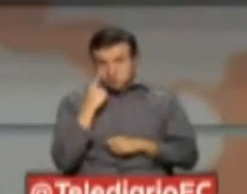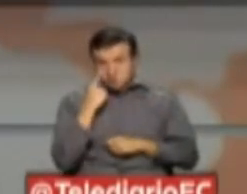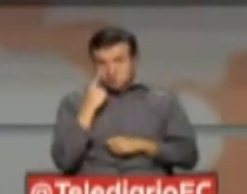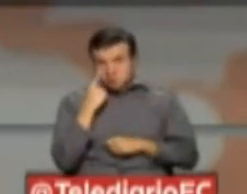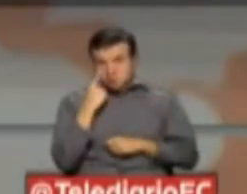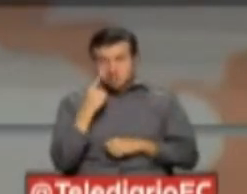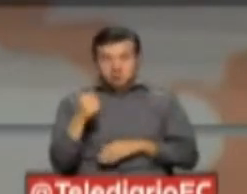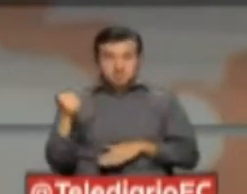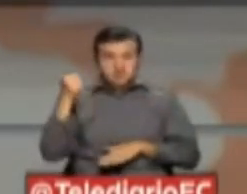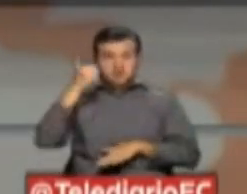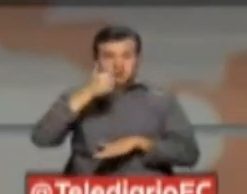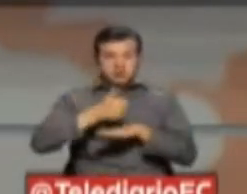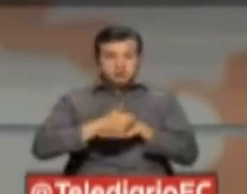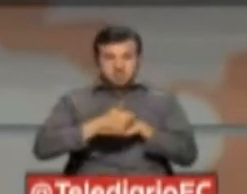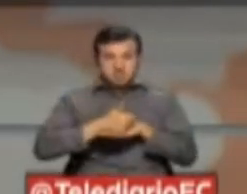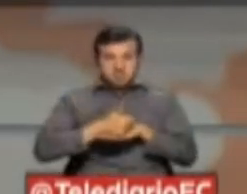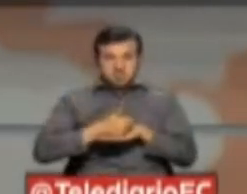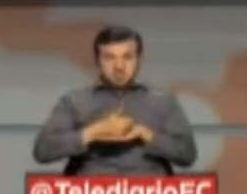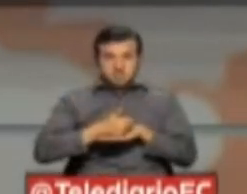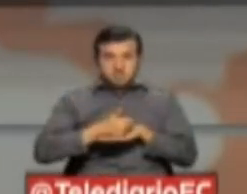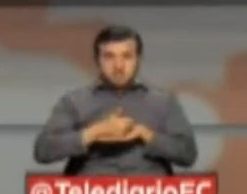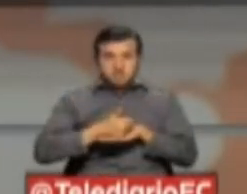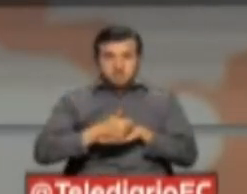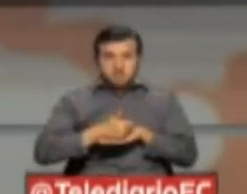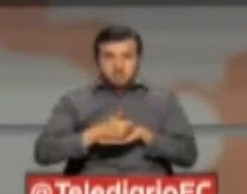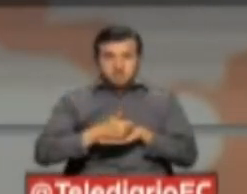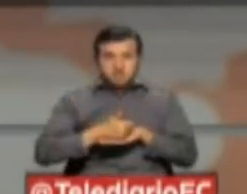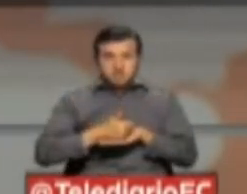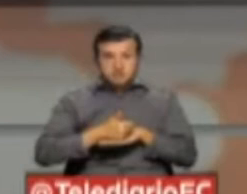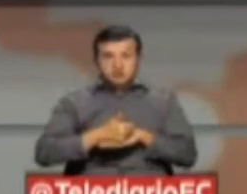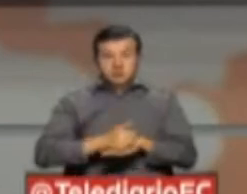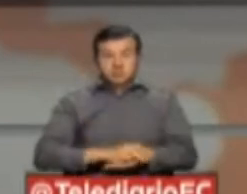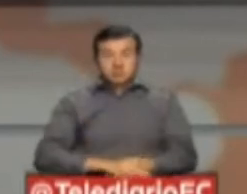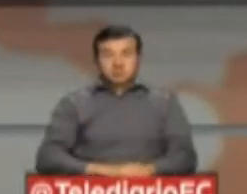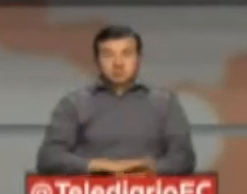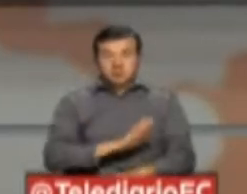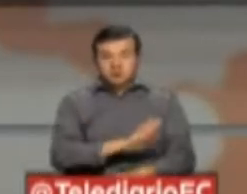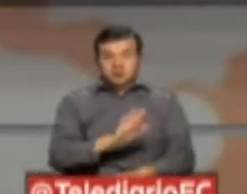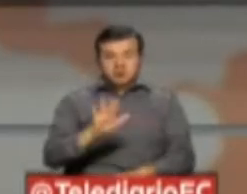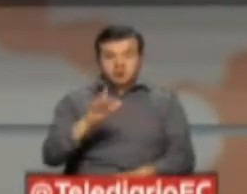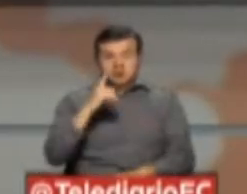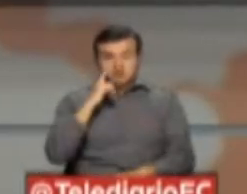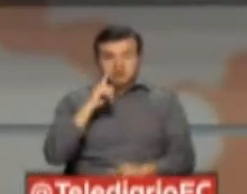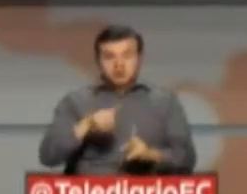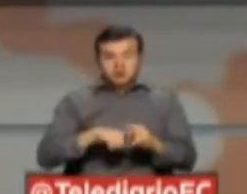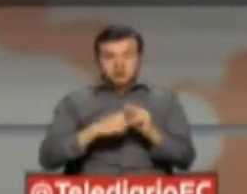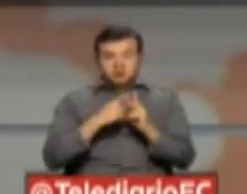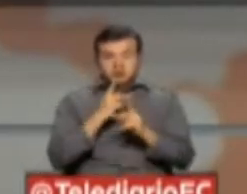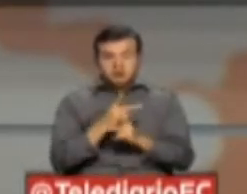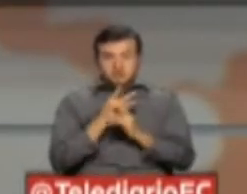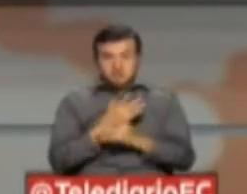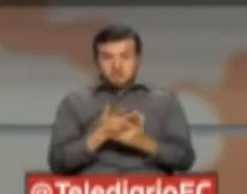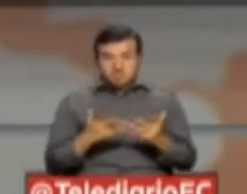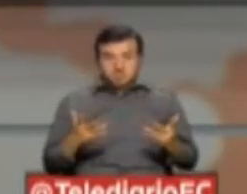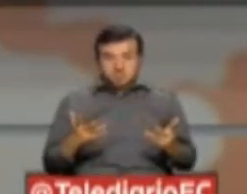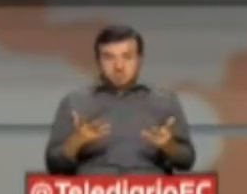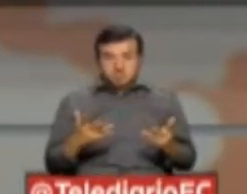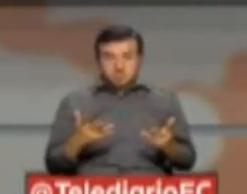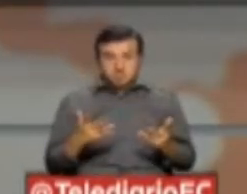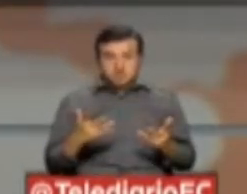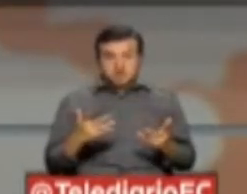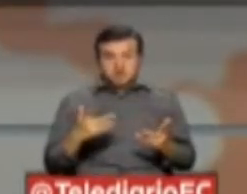poderes judiciales y legislativos y ejecutivos los empezamos a proteger entonces vamos a tener un